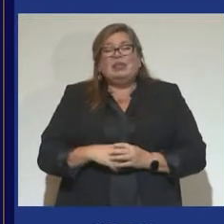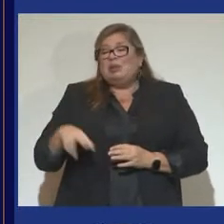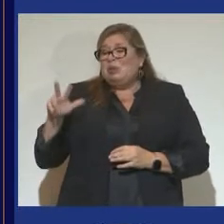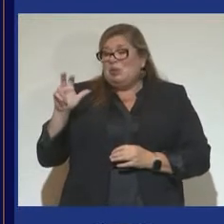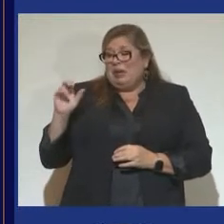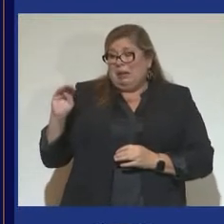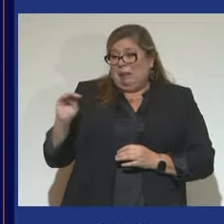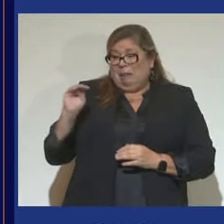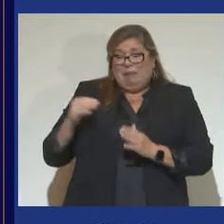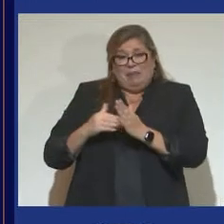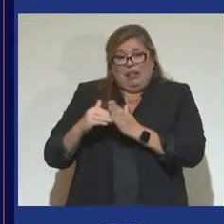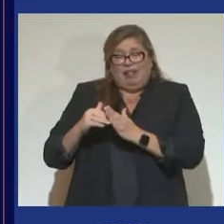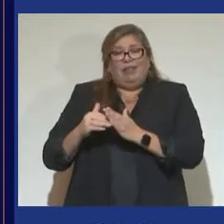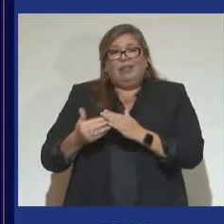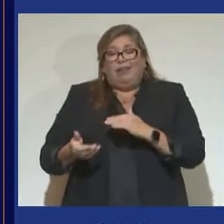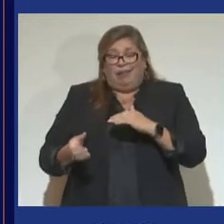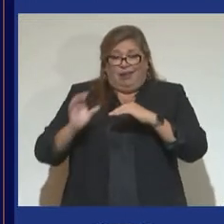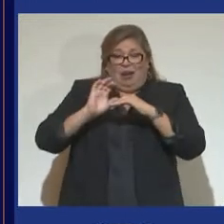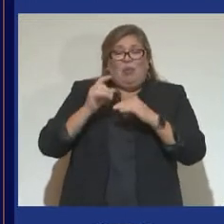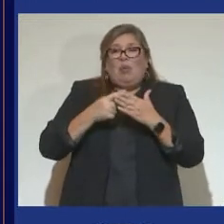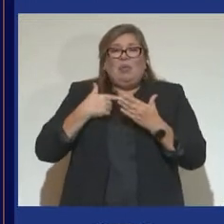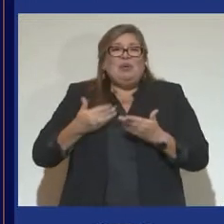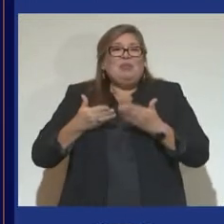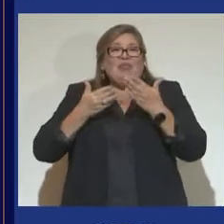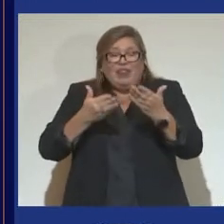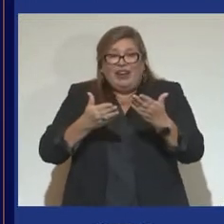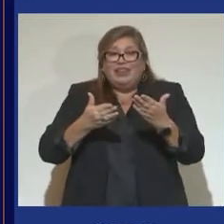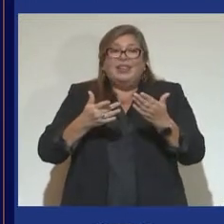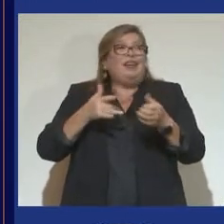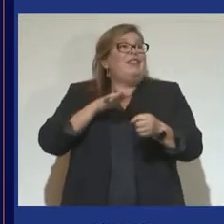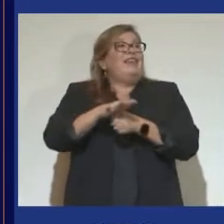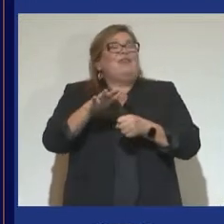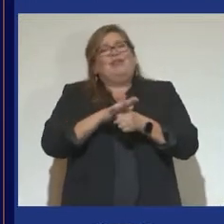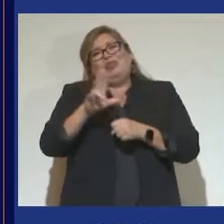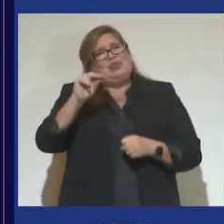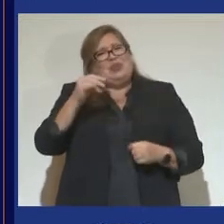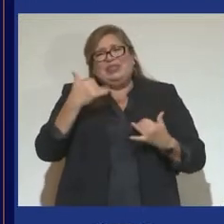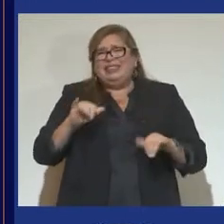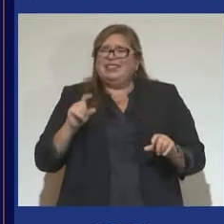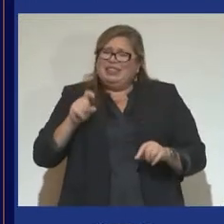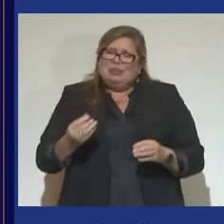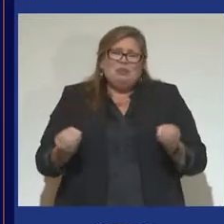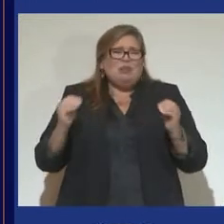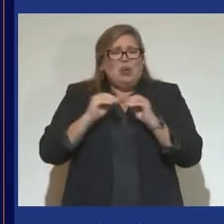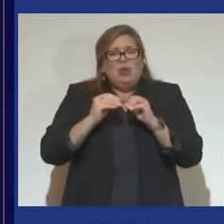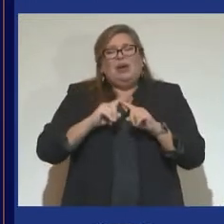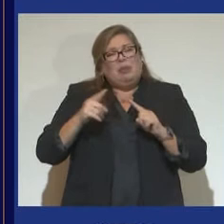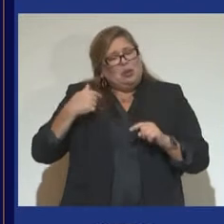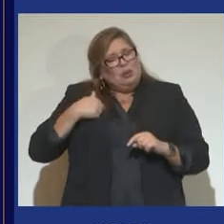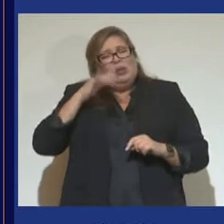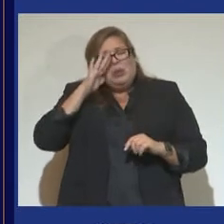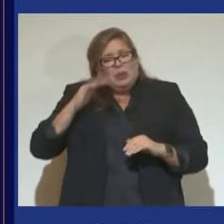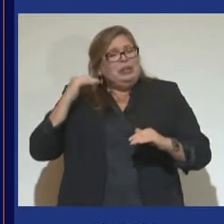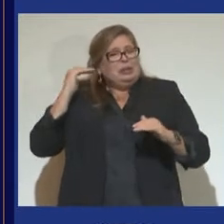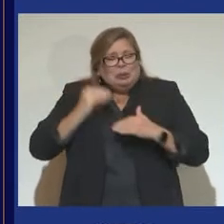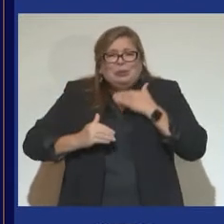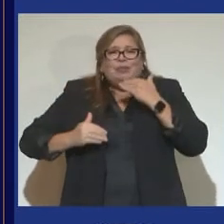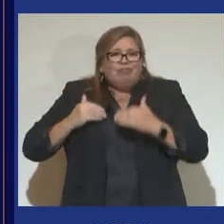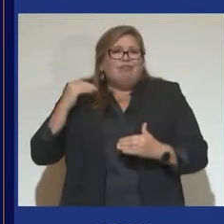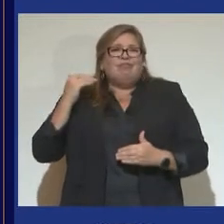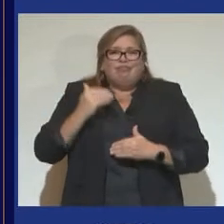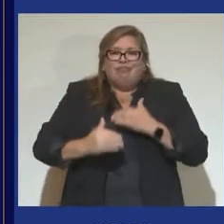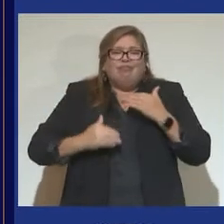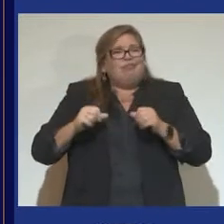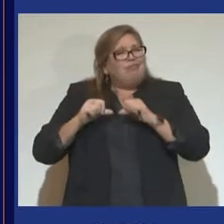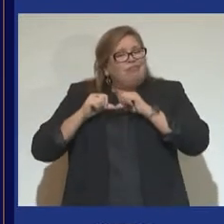millones por encima incluso de los recursos adicionales no es suficiente pero quiero estar